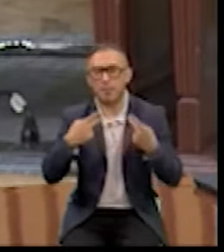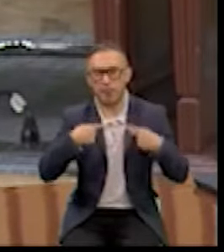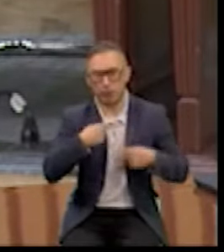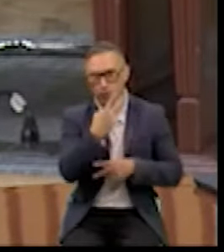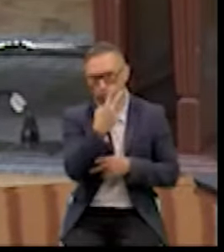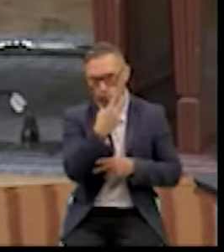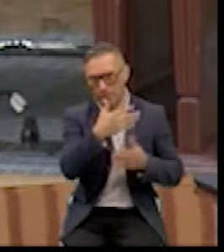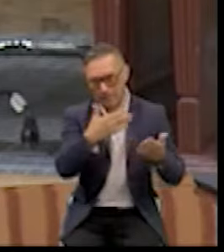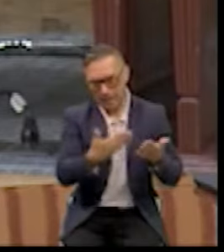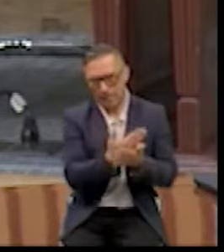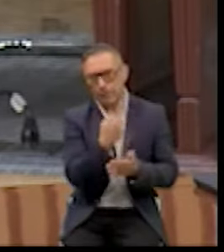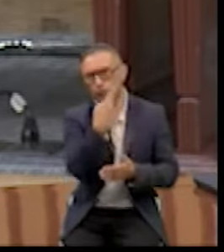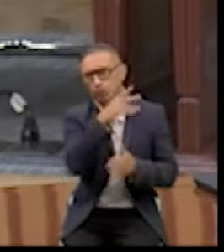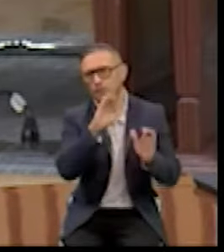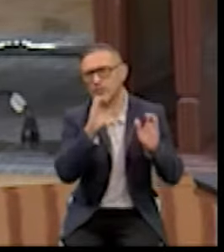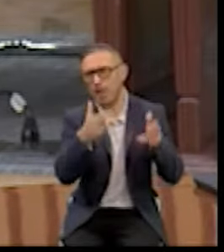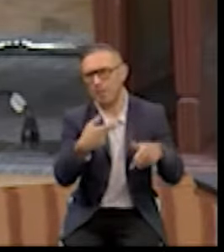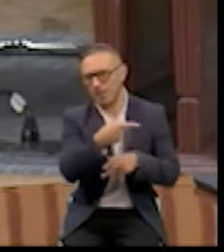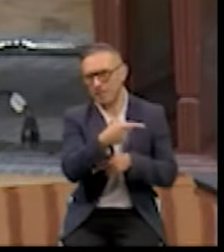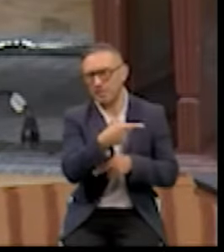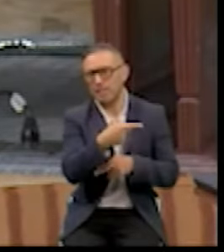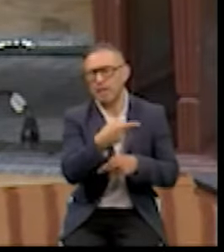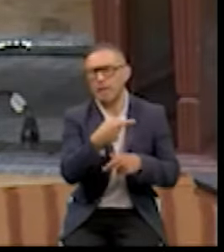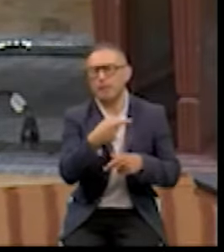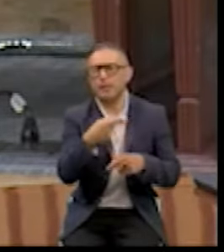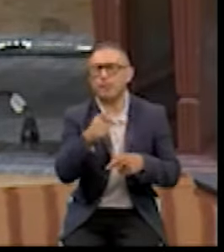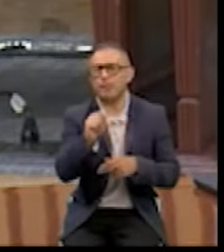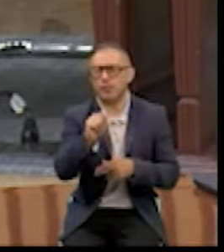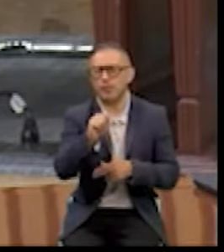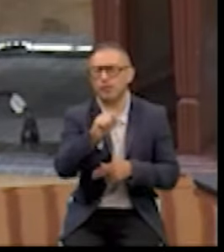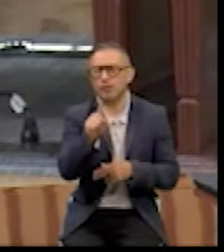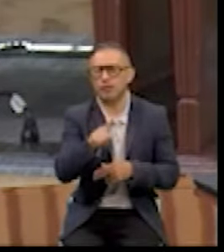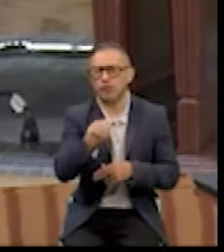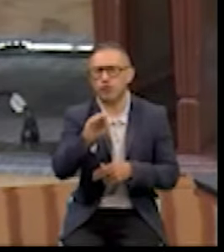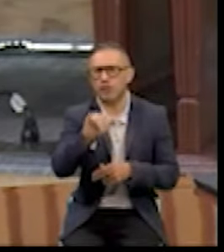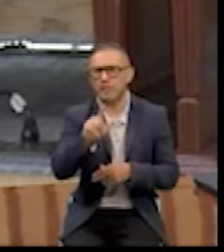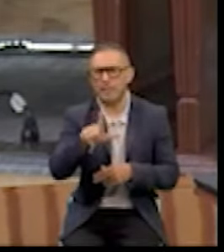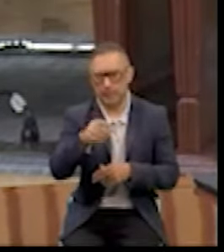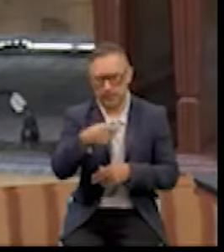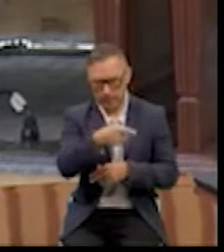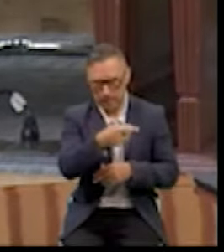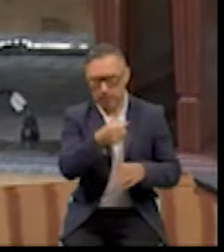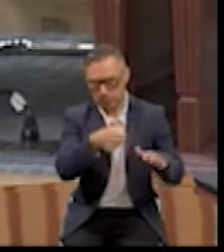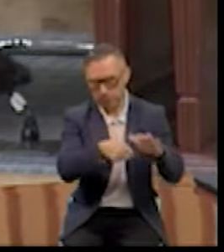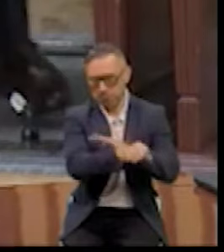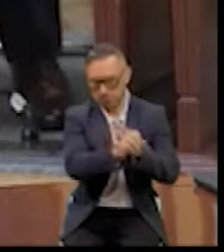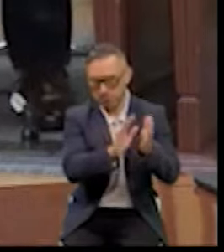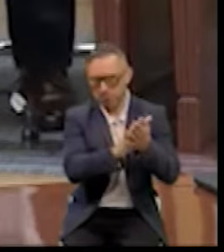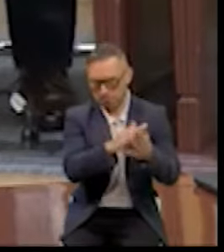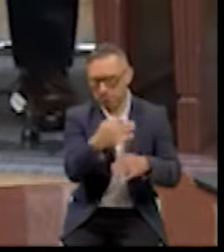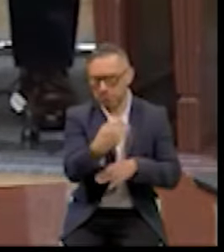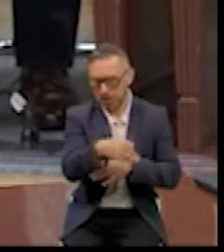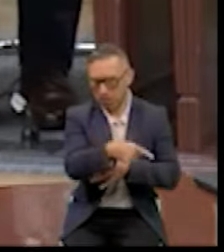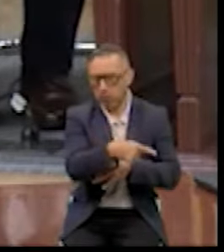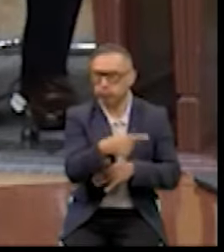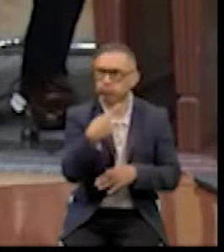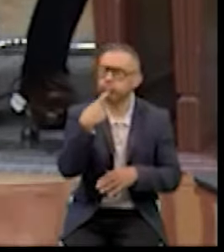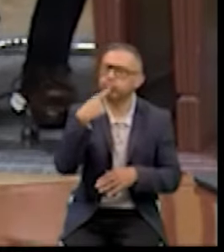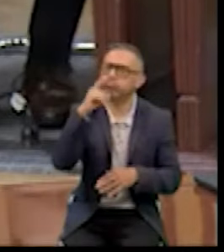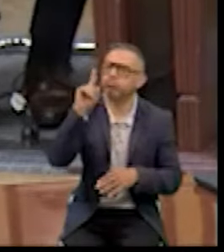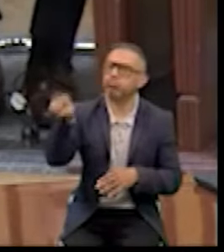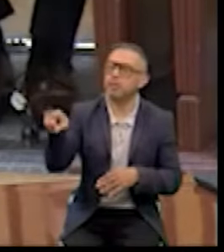porque amenaza y luego se desaparece, que están buscando. Yo no sé si eso le conviene a MC hacerlo